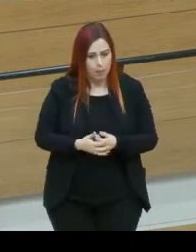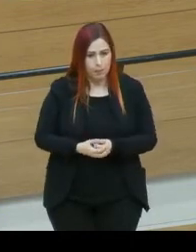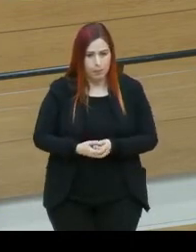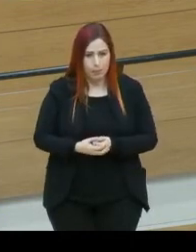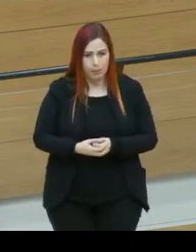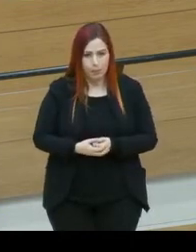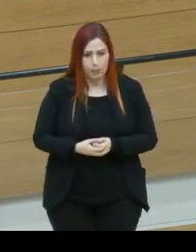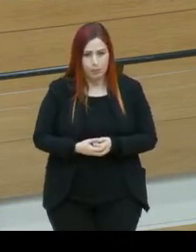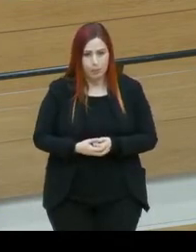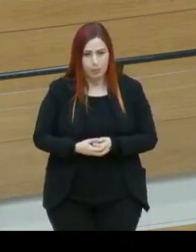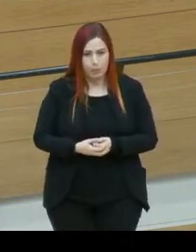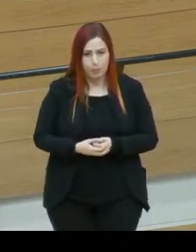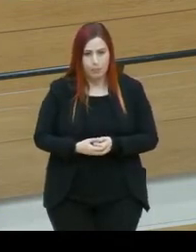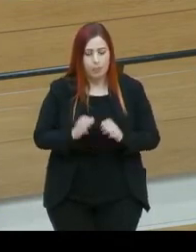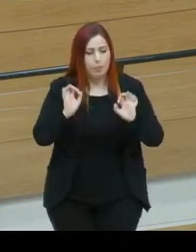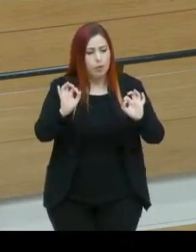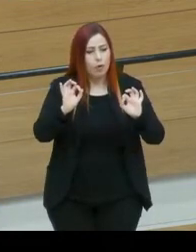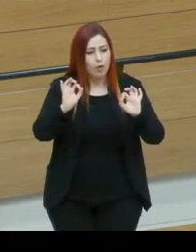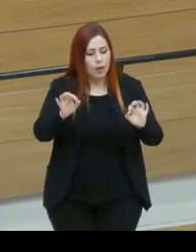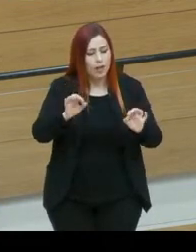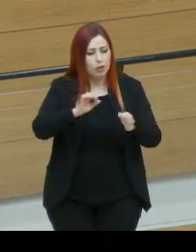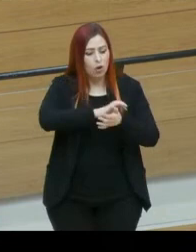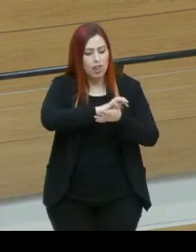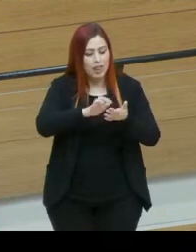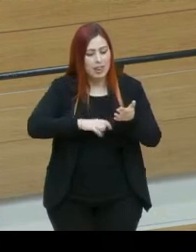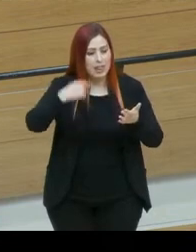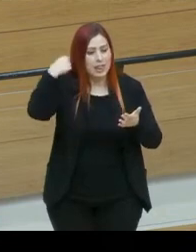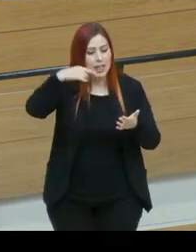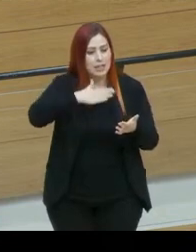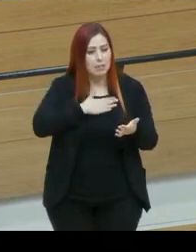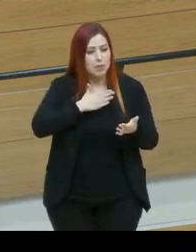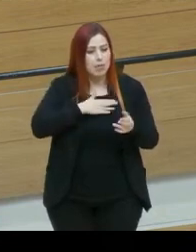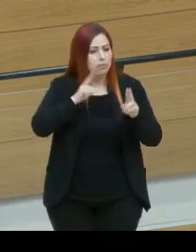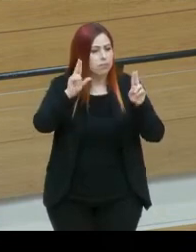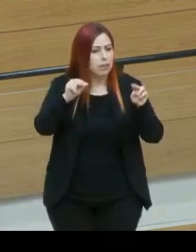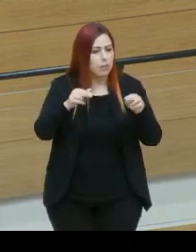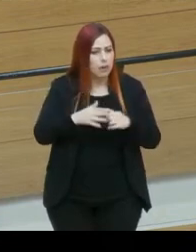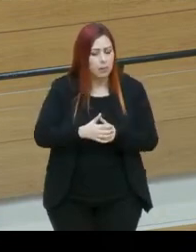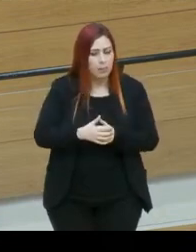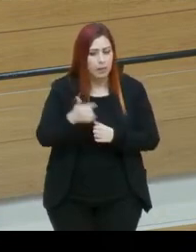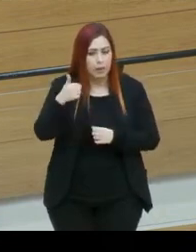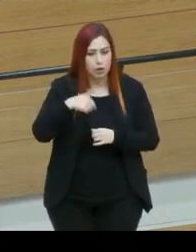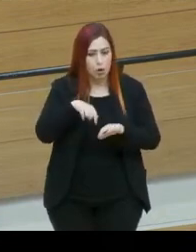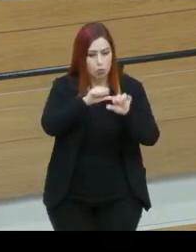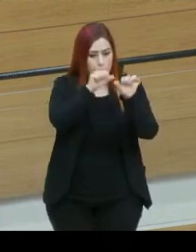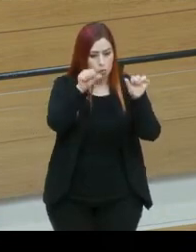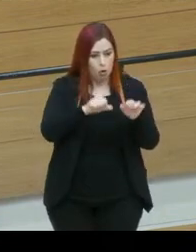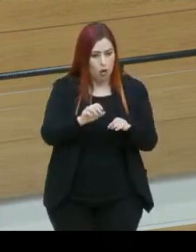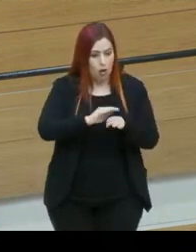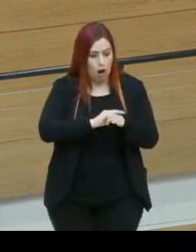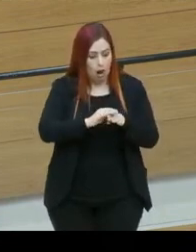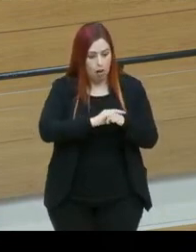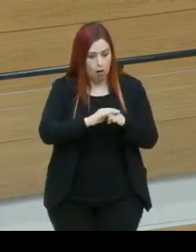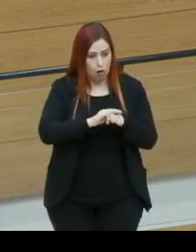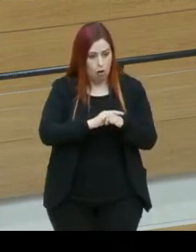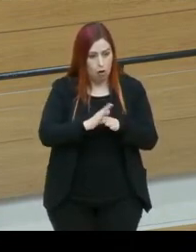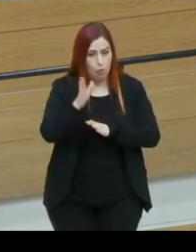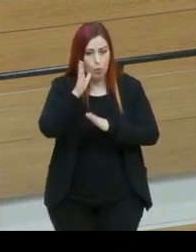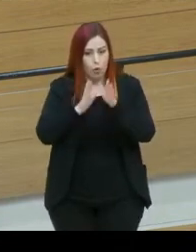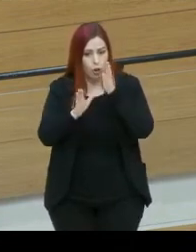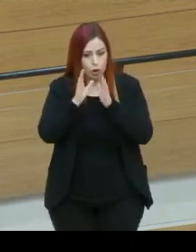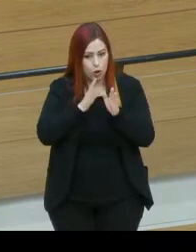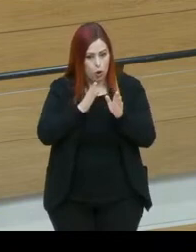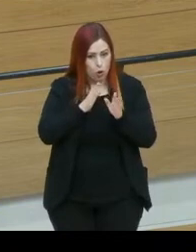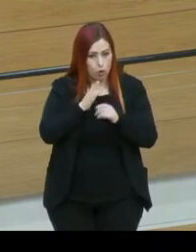¿Y de qué trata específicamente mi tesis doctoral? Pues yo utilizo el modelo de alcoholización en forma de botellón en